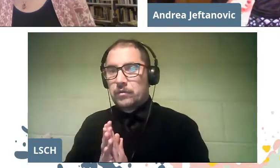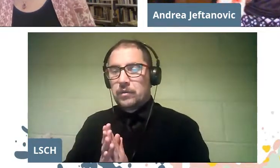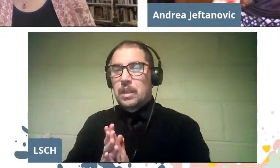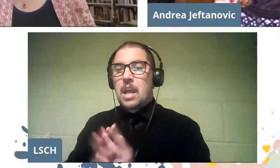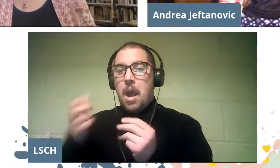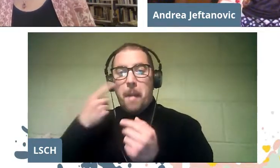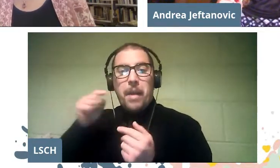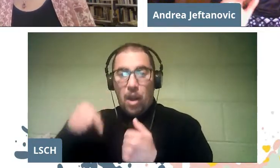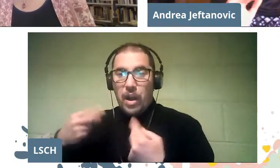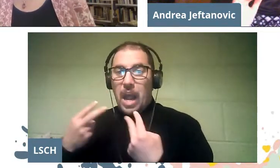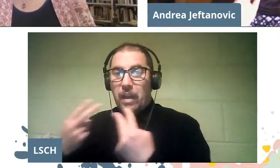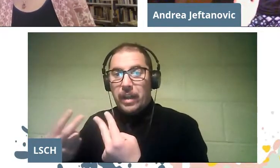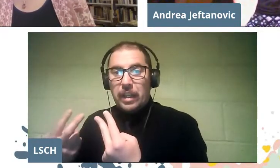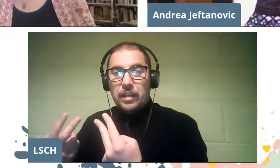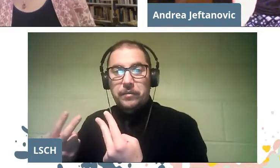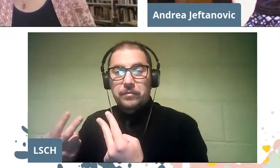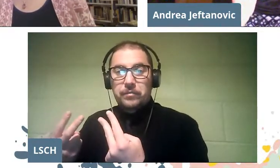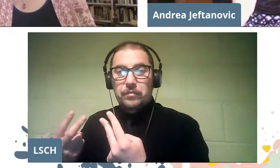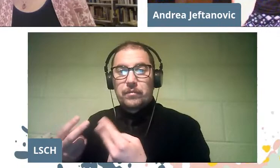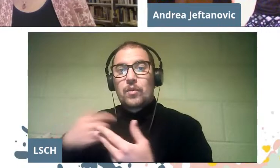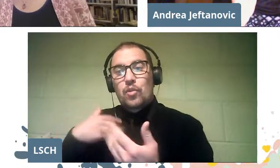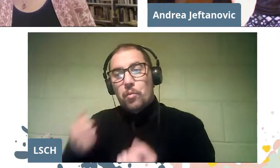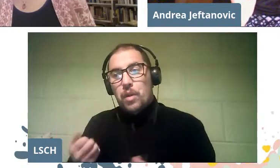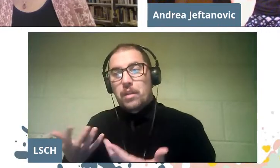¿verdad? Pero de algún modo puedo